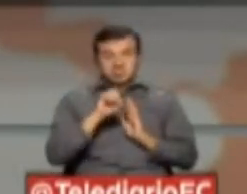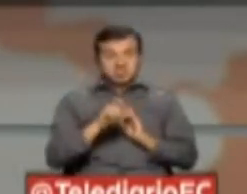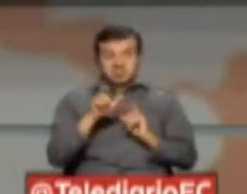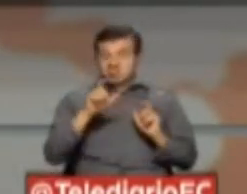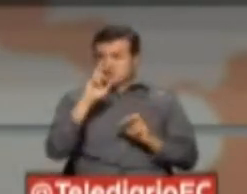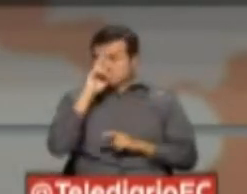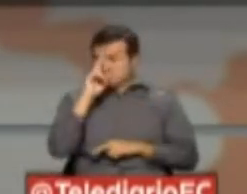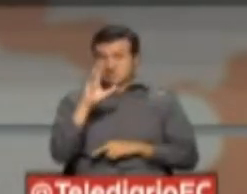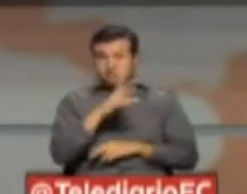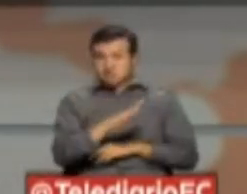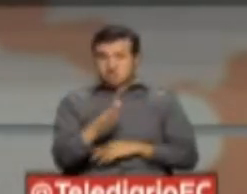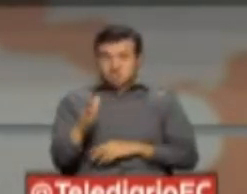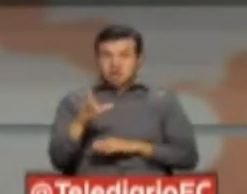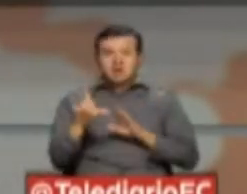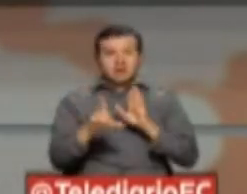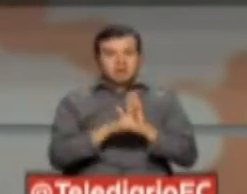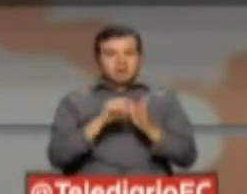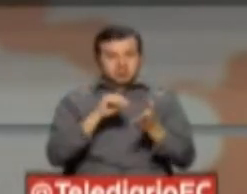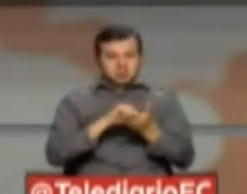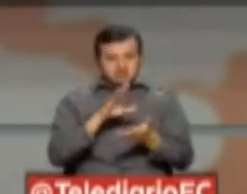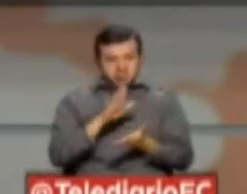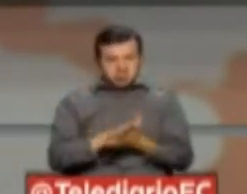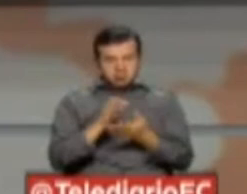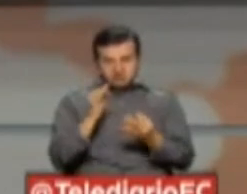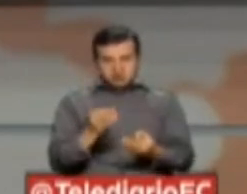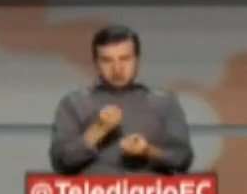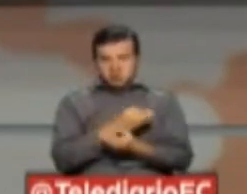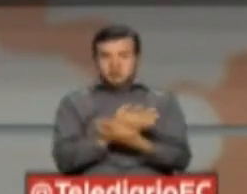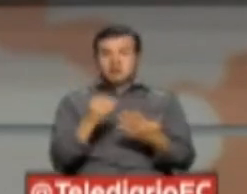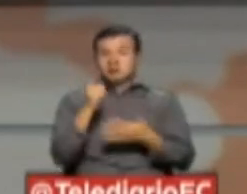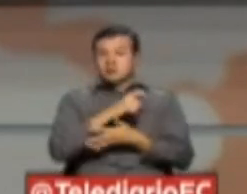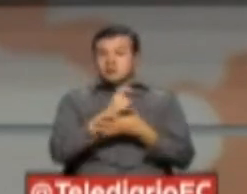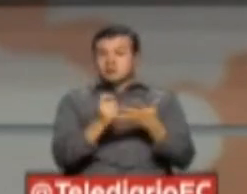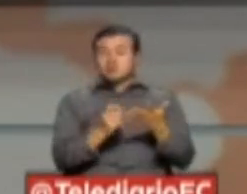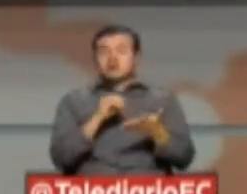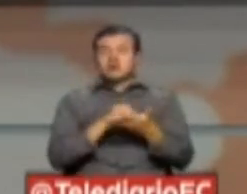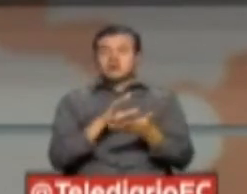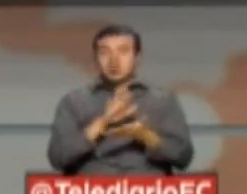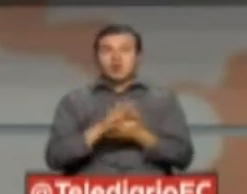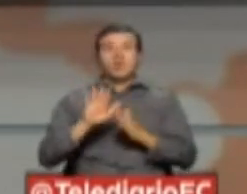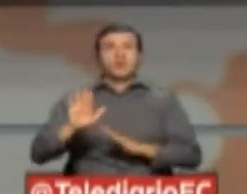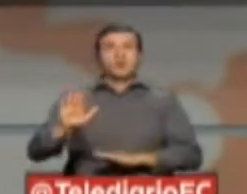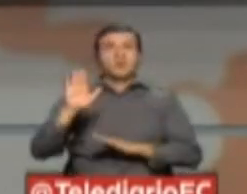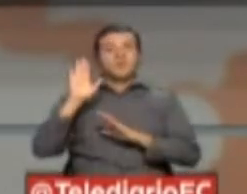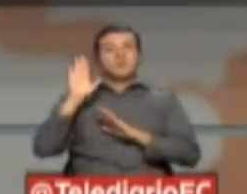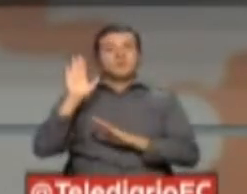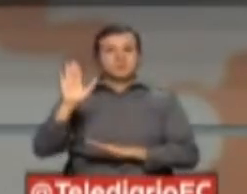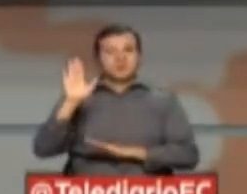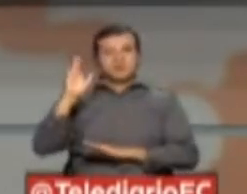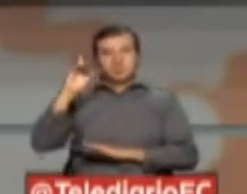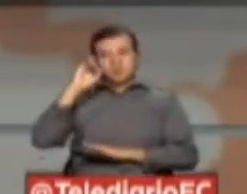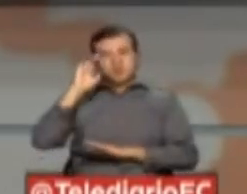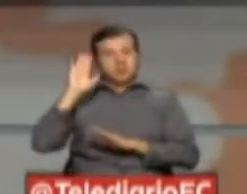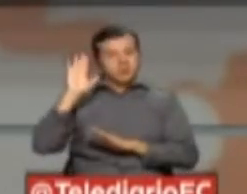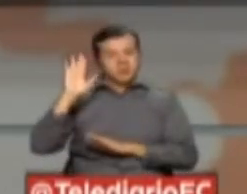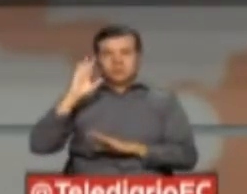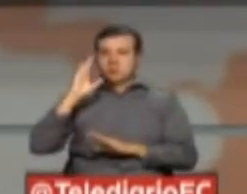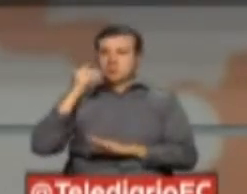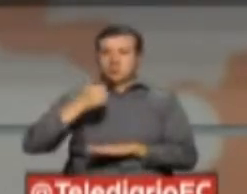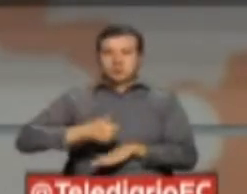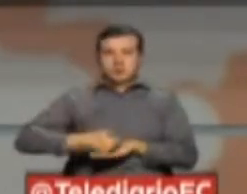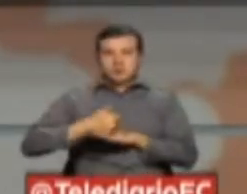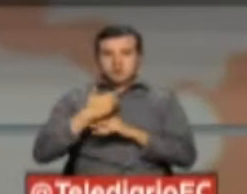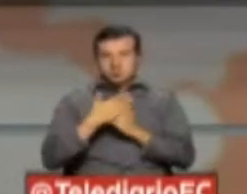debemos tener una ley que sea aplicable pero qué se necesita para que sea aplicable el compromiso el compromiso del estado el compromiso de la autoridad